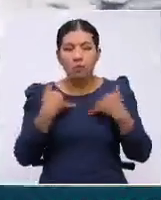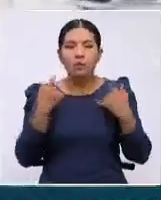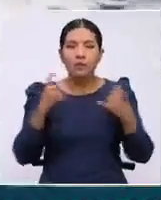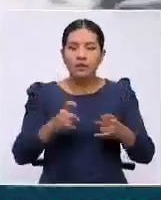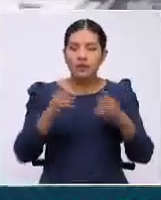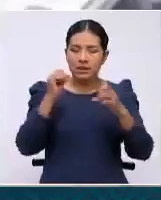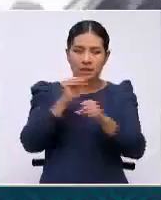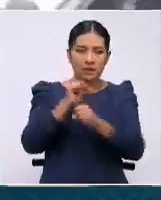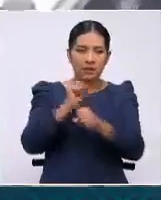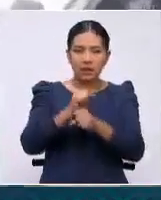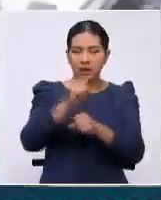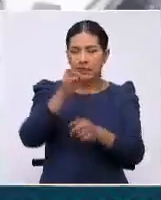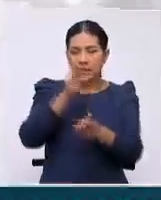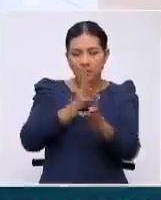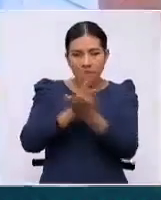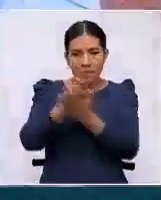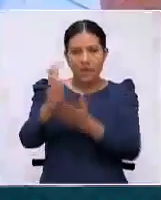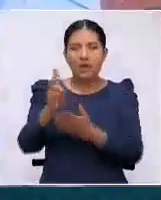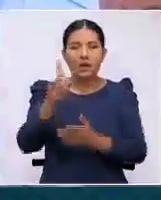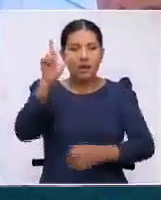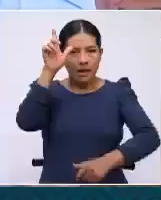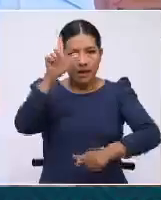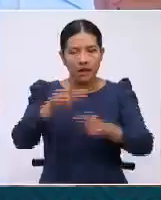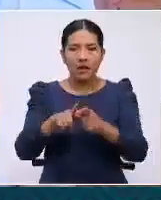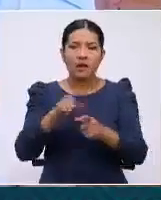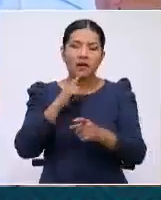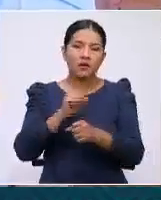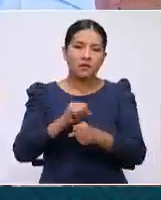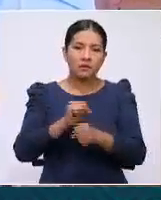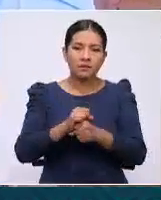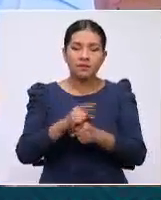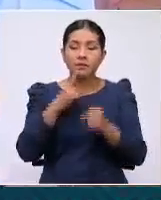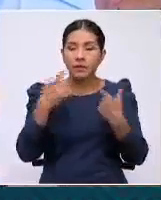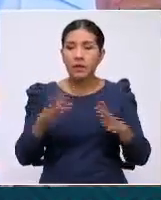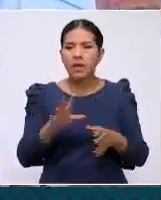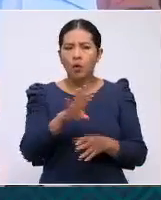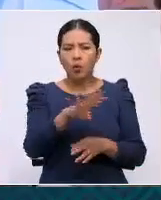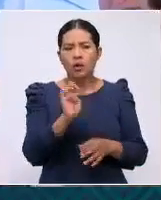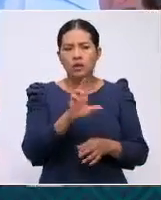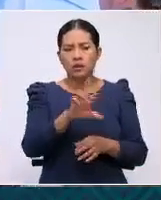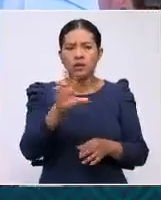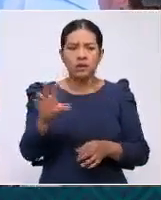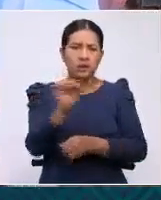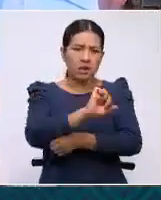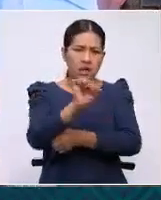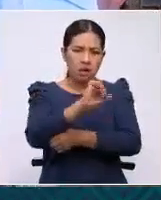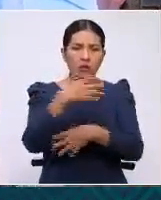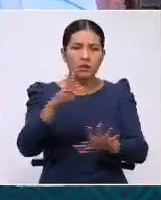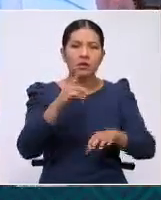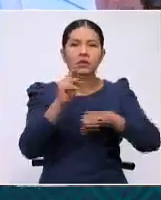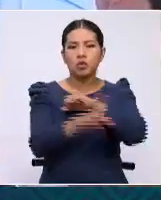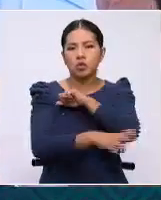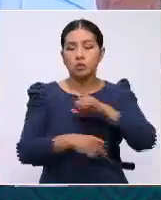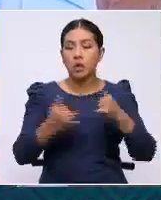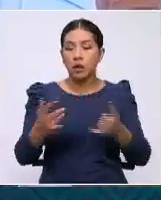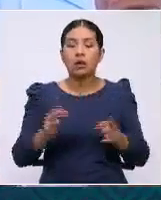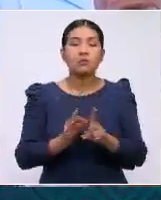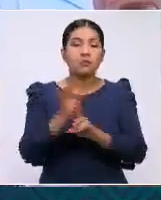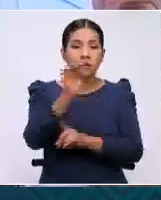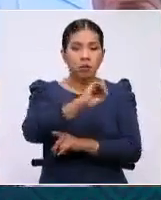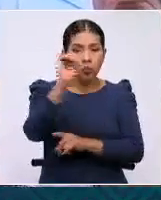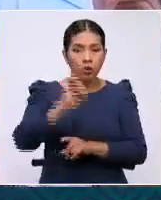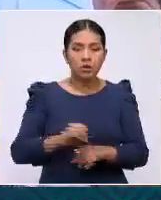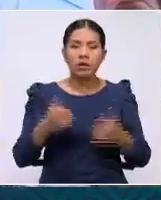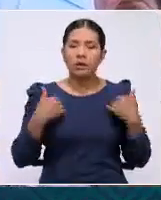de motorizados. Hemos recuperado por lo menos 433 vehículos robados. La tasa de eficiencia que tiene DIPROVE es una tasa